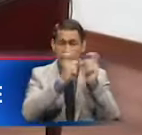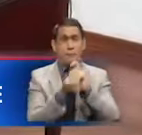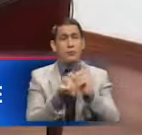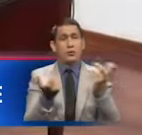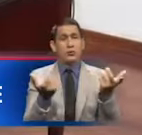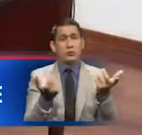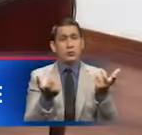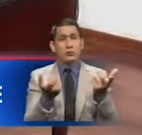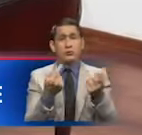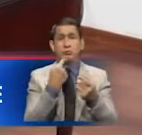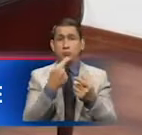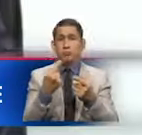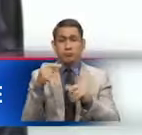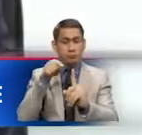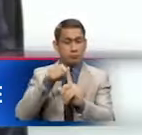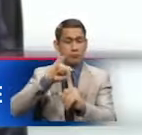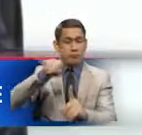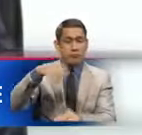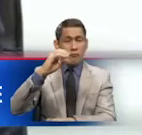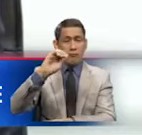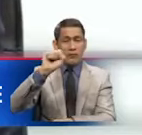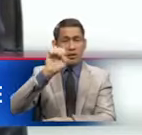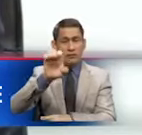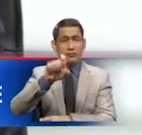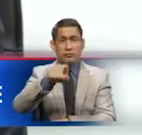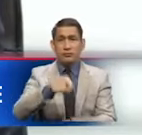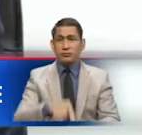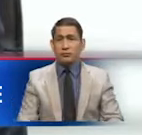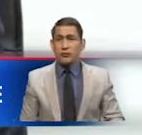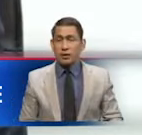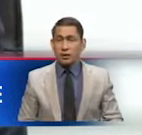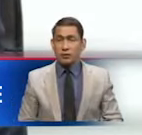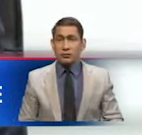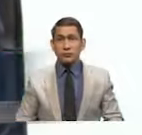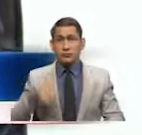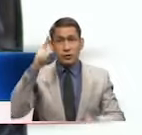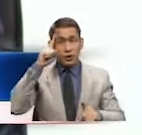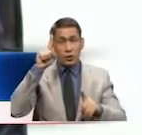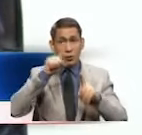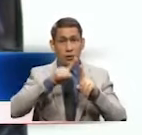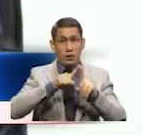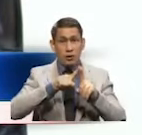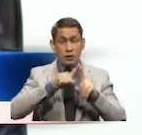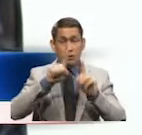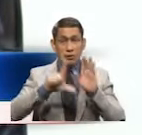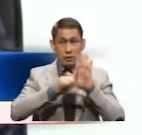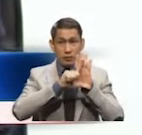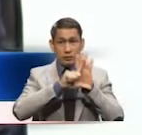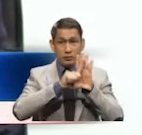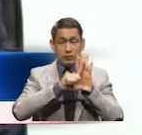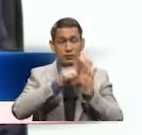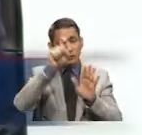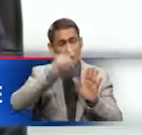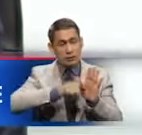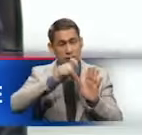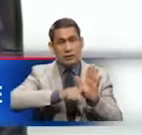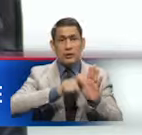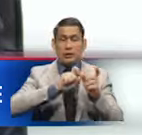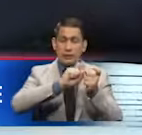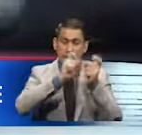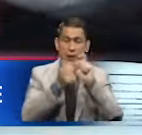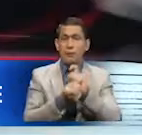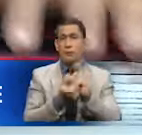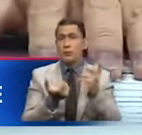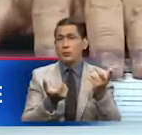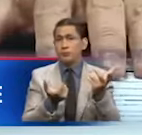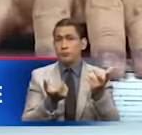el consejero José Cabrera. Se debía hacer por ley la cooptación, la salida de 2 consejeros o consejeras.